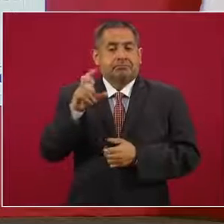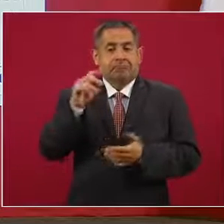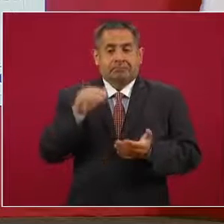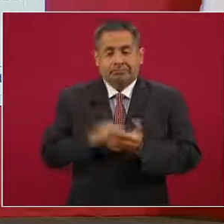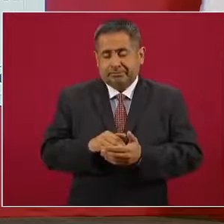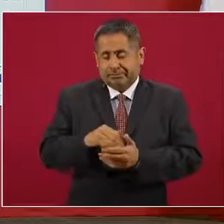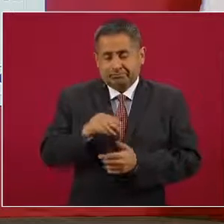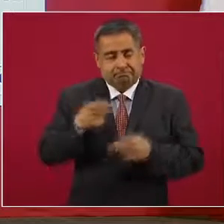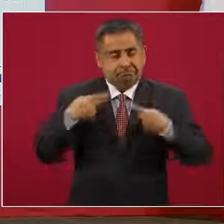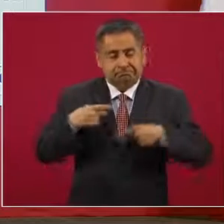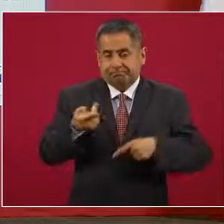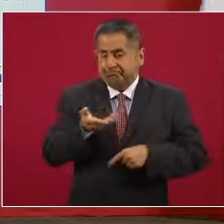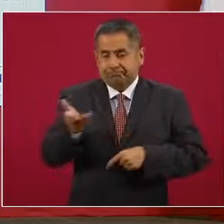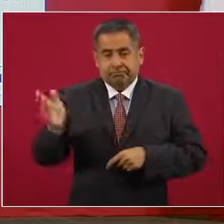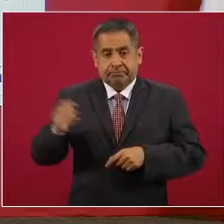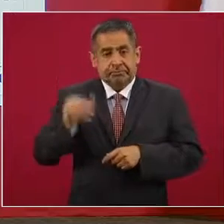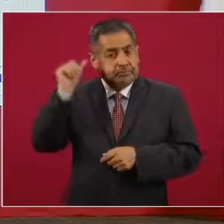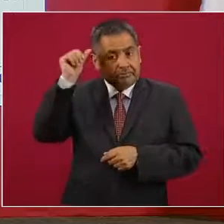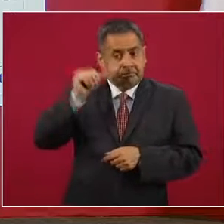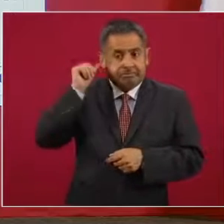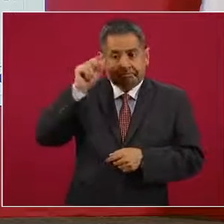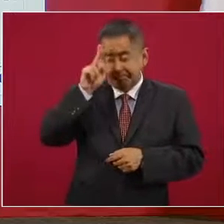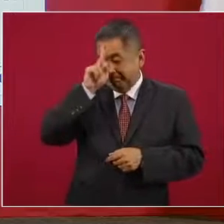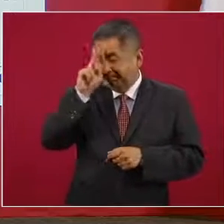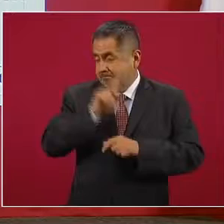mes, abril,